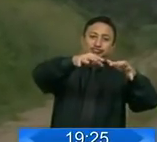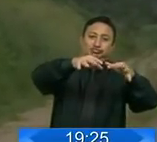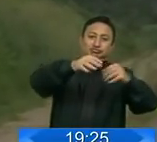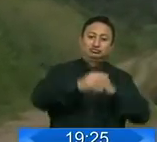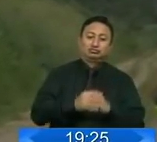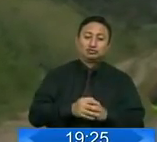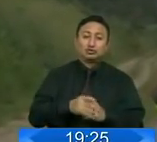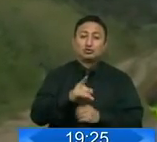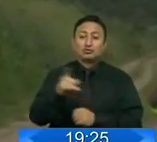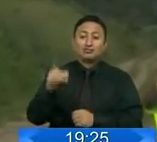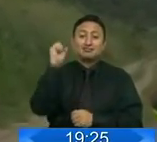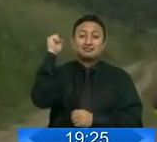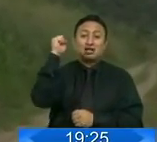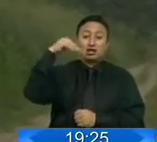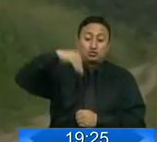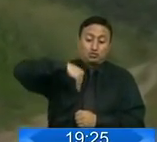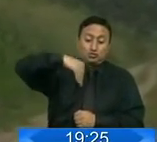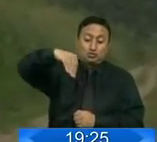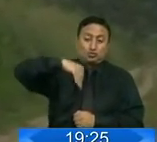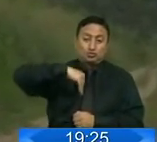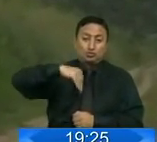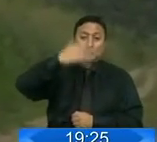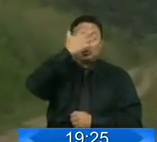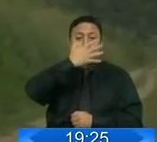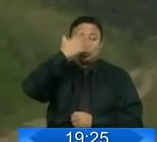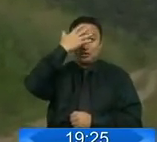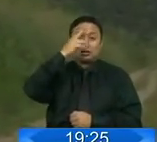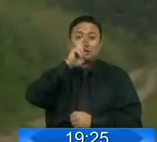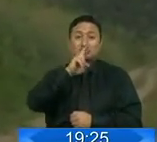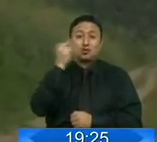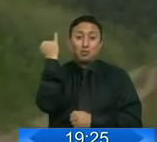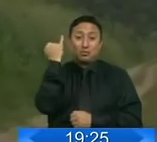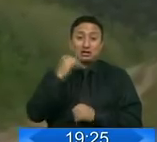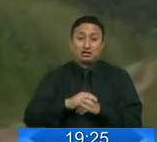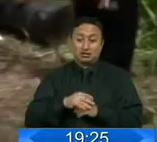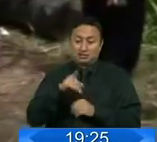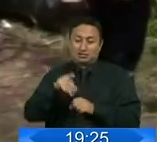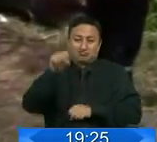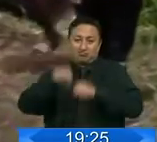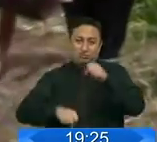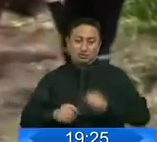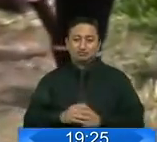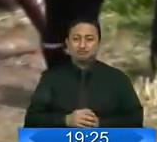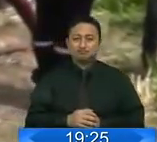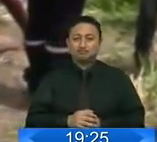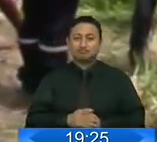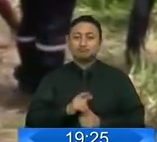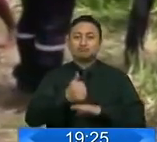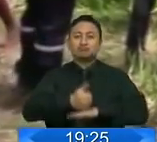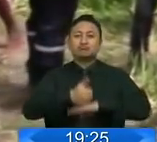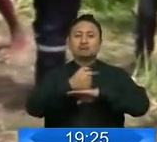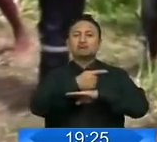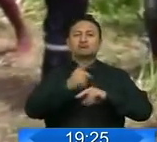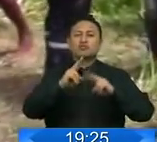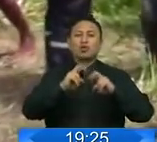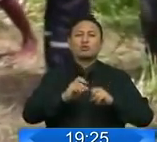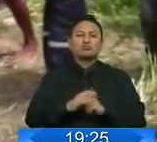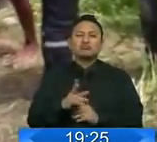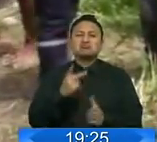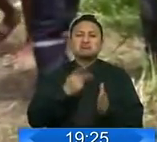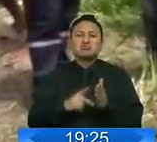carril derecho de circulación sentido Esmeralda-Río Verde, es el que está afectado. Las autoridades investigan el caso para determinar